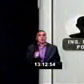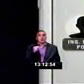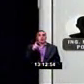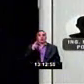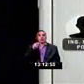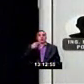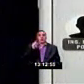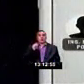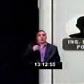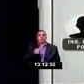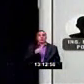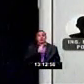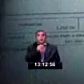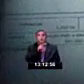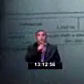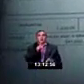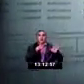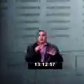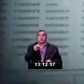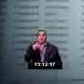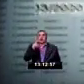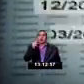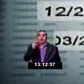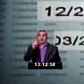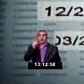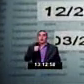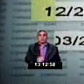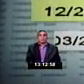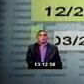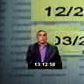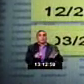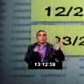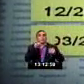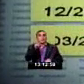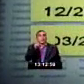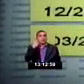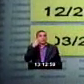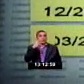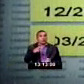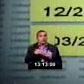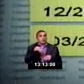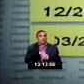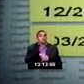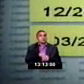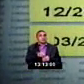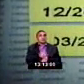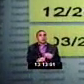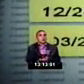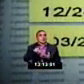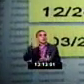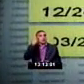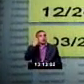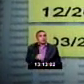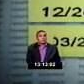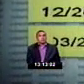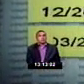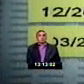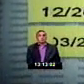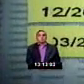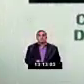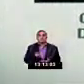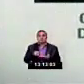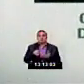salir de un monto como de 26 melones. A cargo de Belis estuvieron 8.2 millones de dólares de anticipo del Estado, que no fueron invertidos